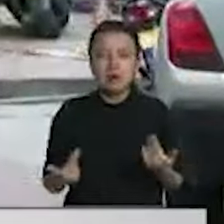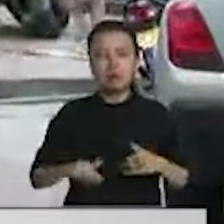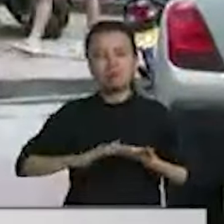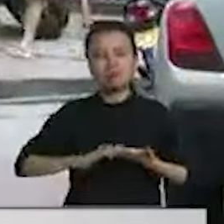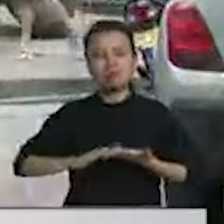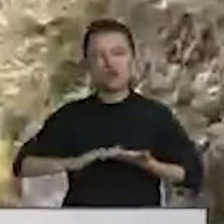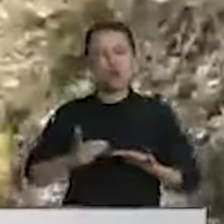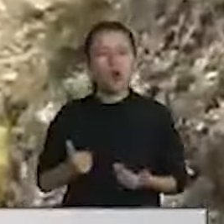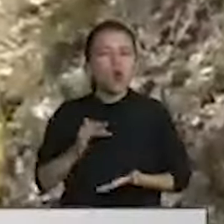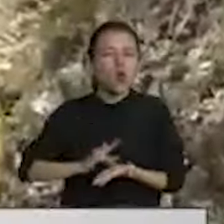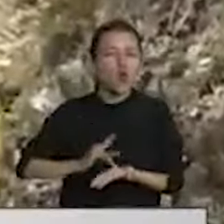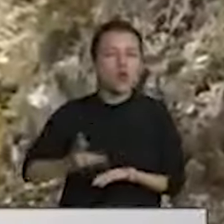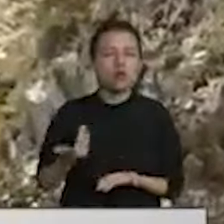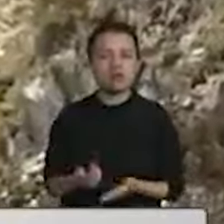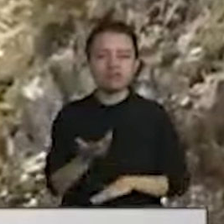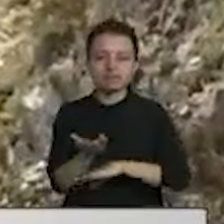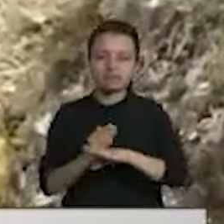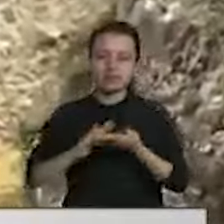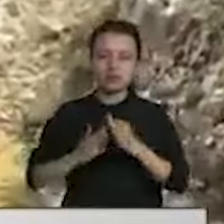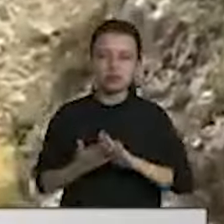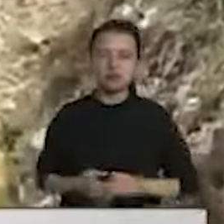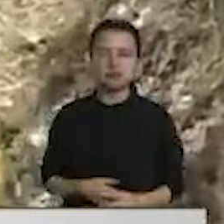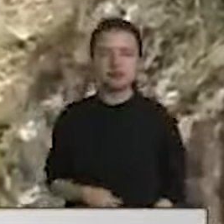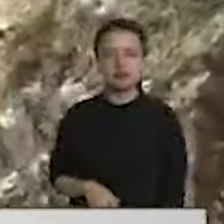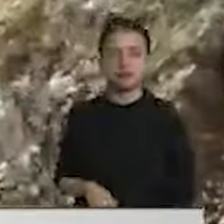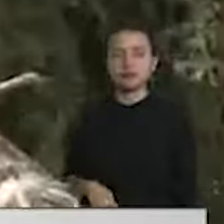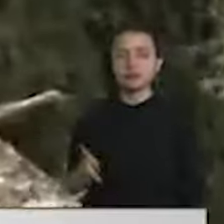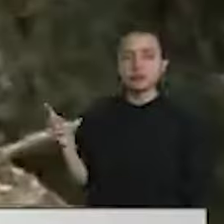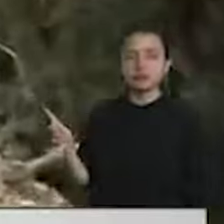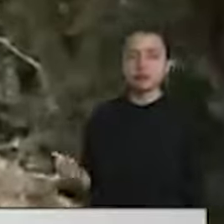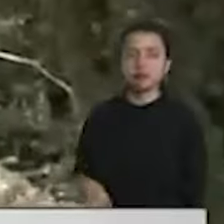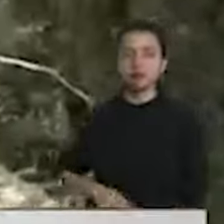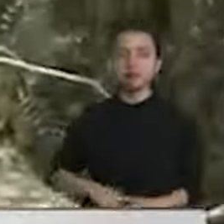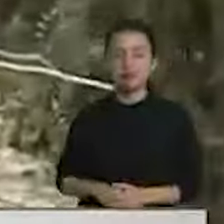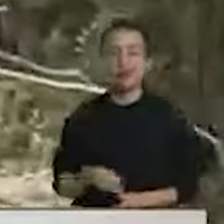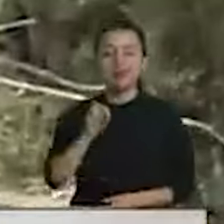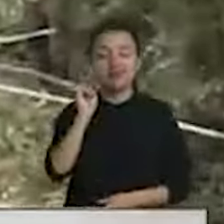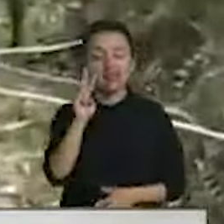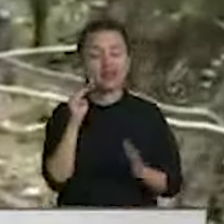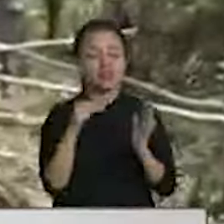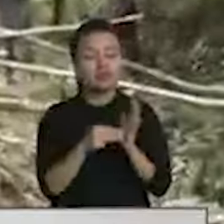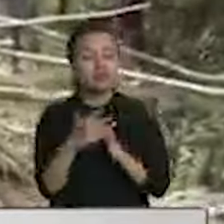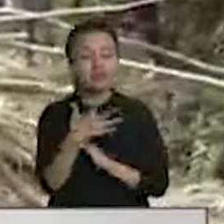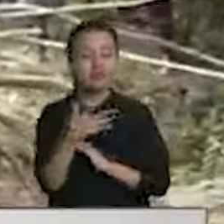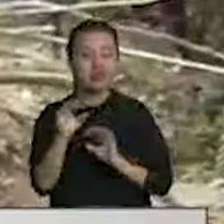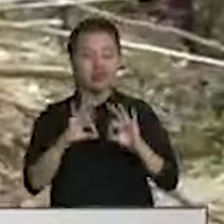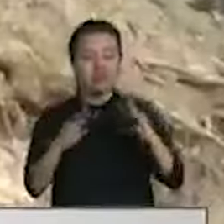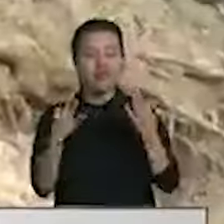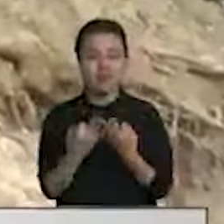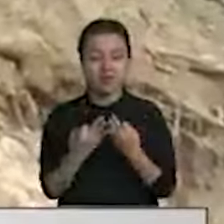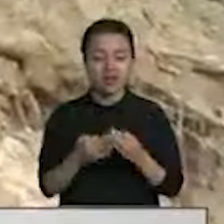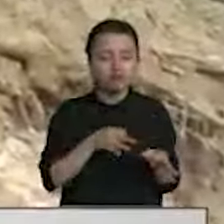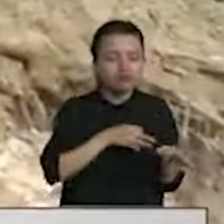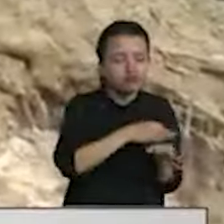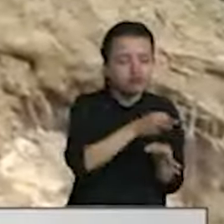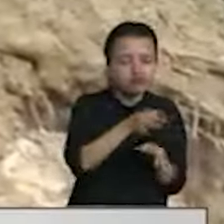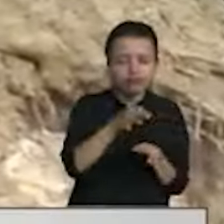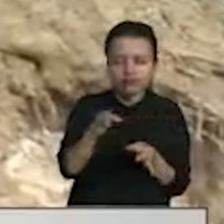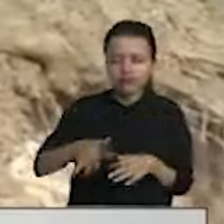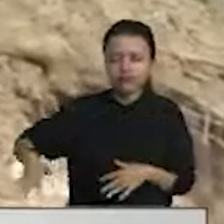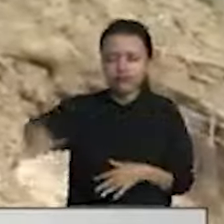problemática. 9 días totalmente incomunicadas completan 3.500 familias que habitan las 65 veredas